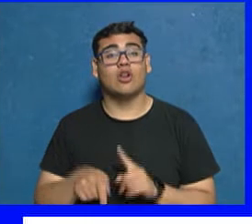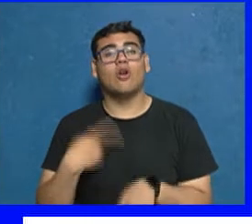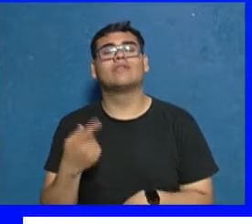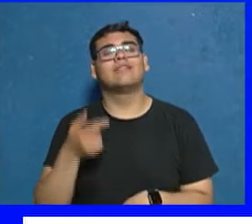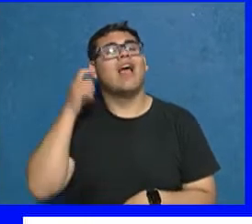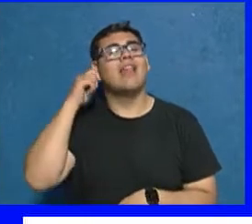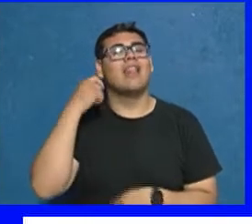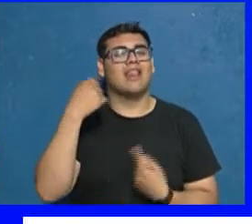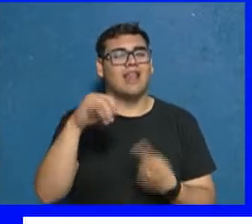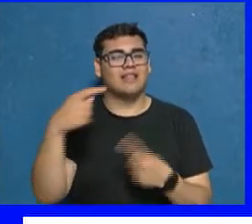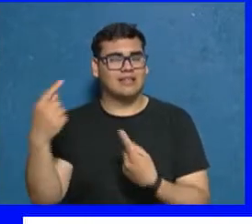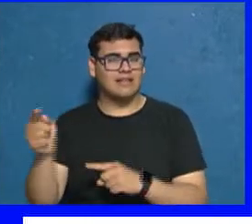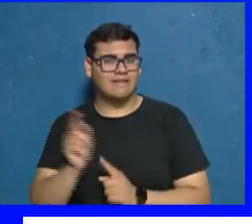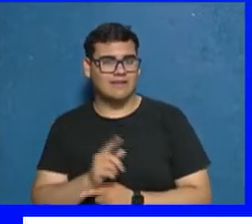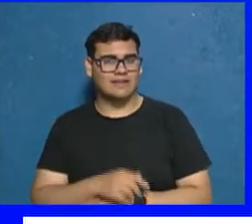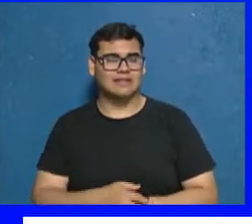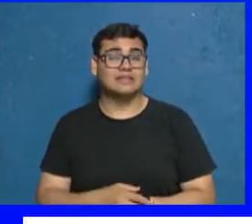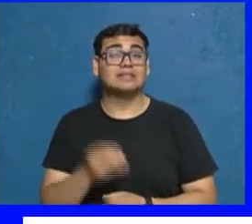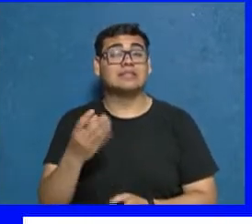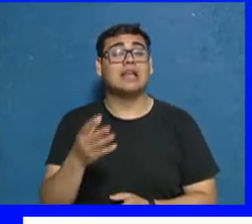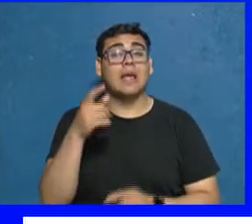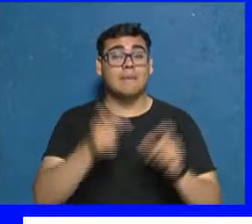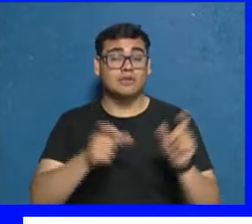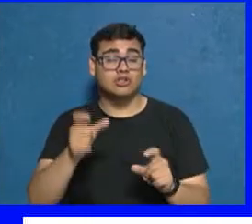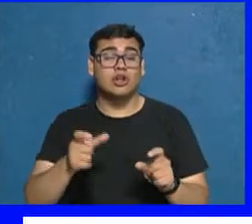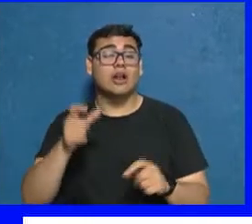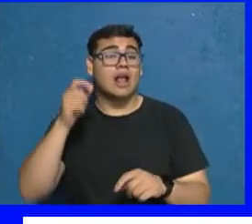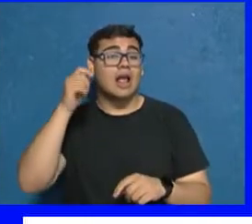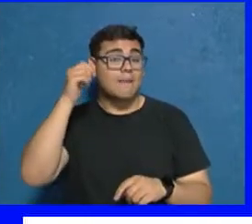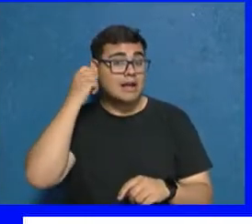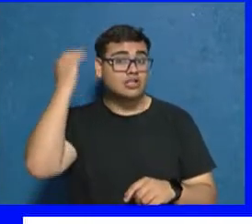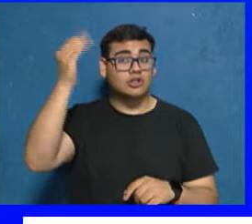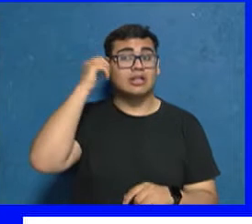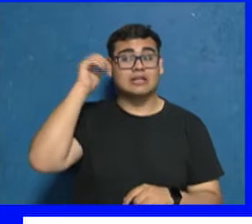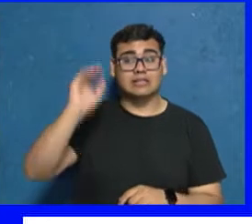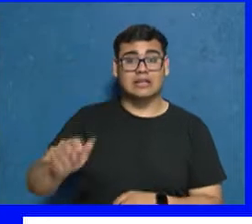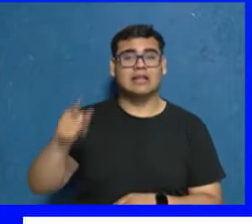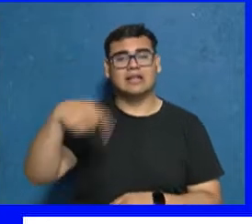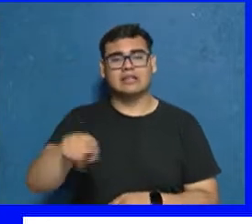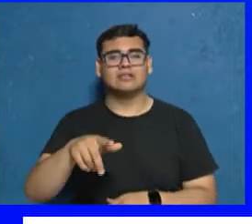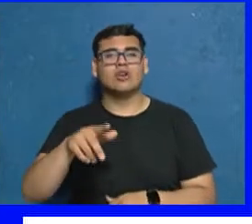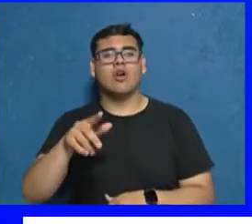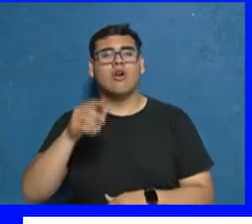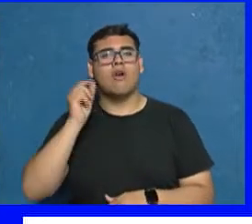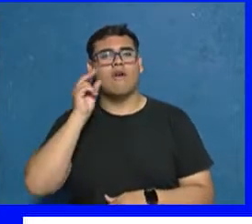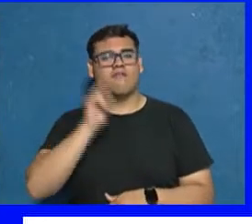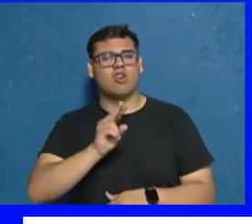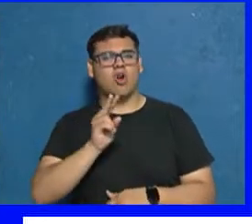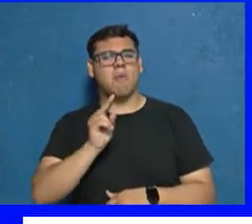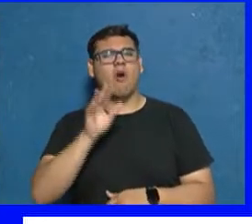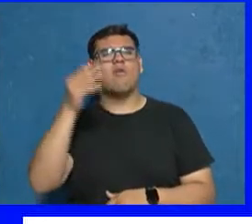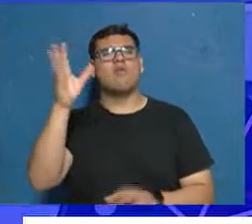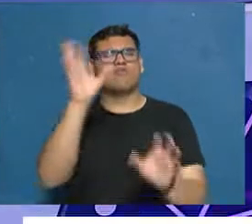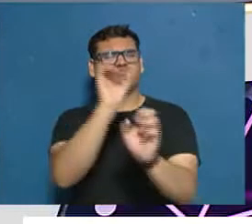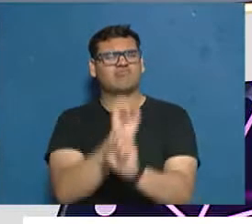edades encuestadas. Es decir, que los mayores y los menores hoy por hoy son quienes tienen un panorama más oscuro. Y